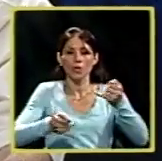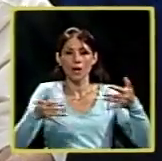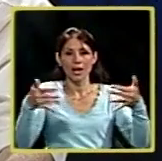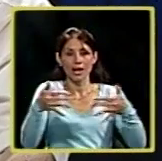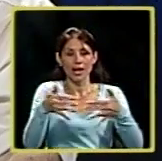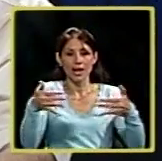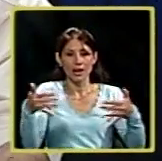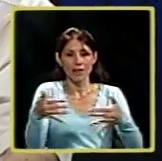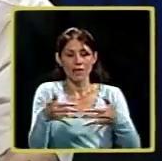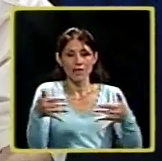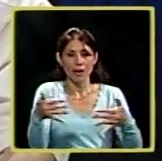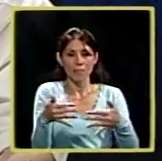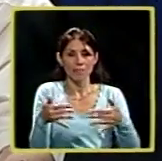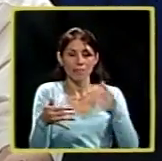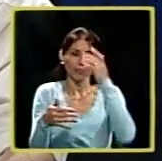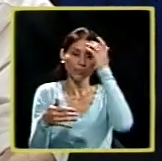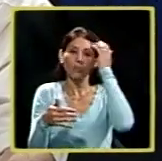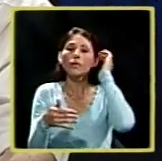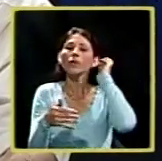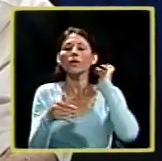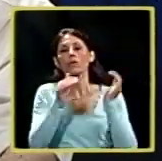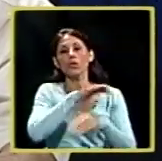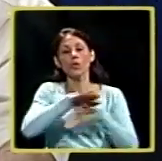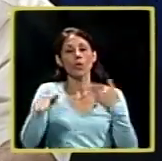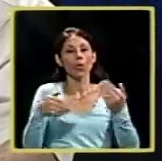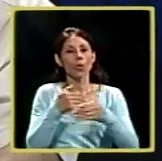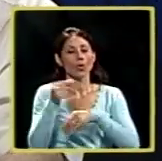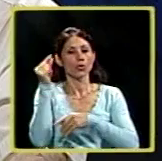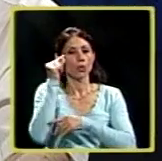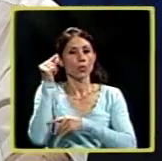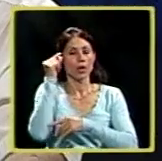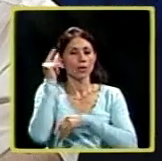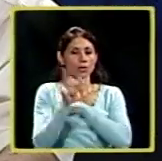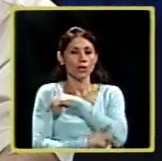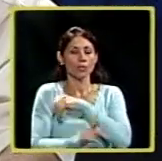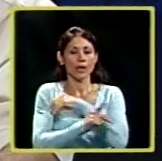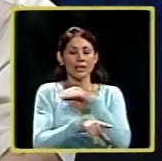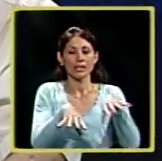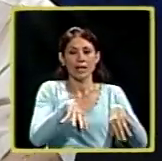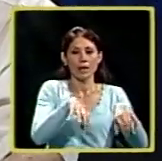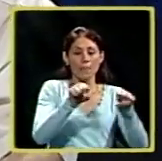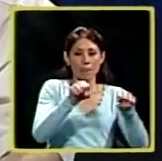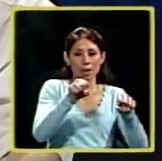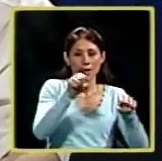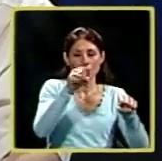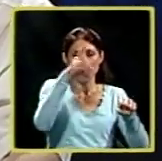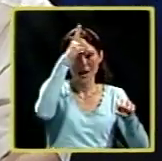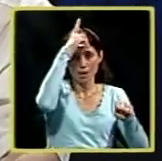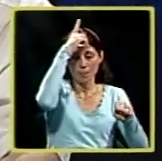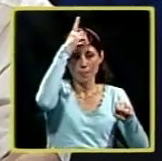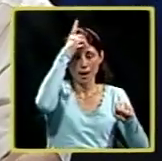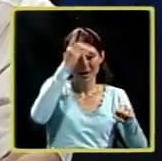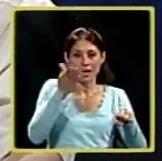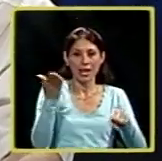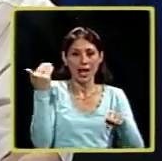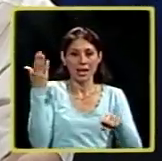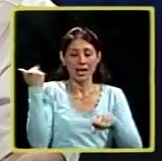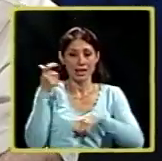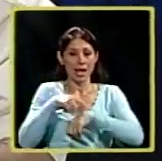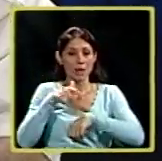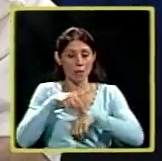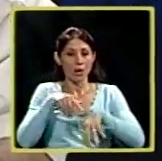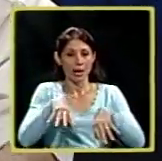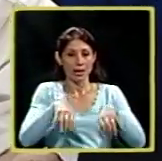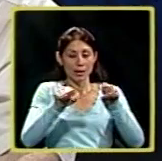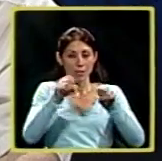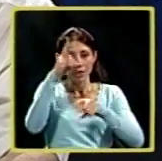estados mayores y los gobiernos de los países, tanto digamos del Imperio Alemán, en aquella época todavía era Imperio